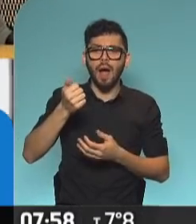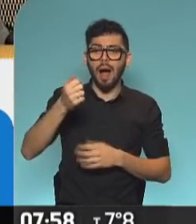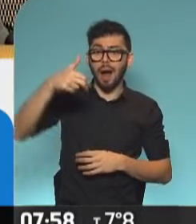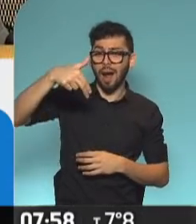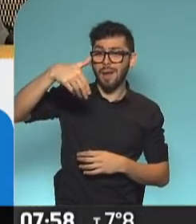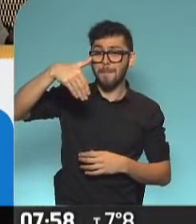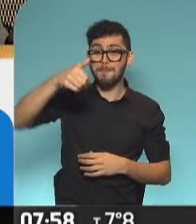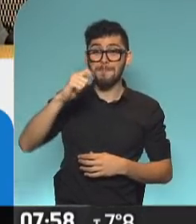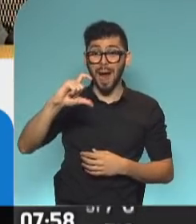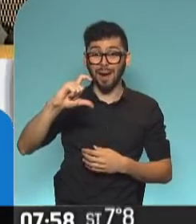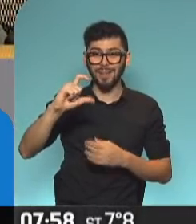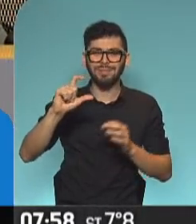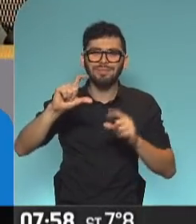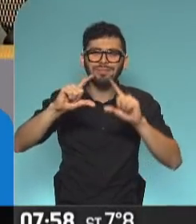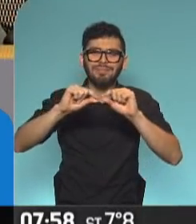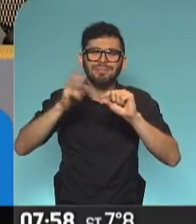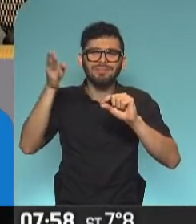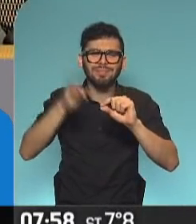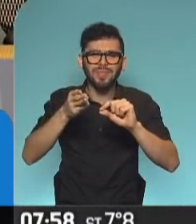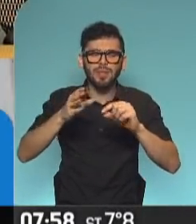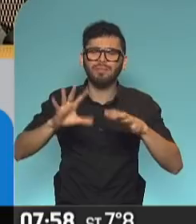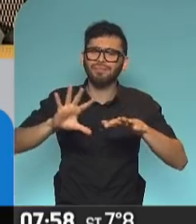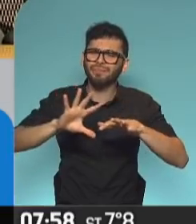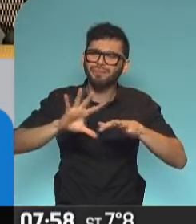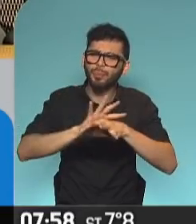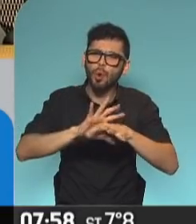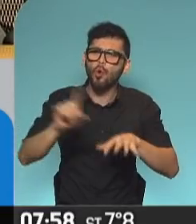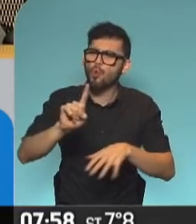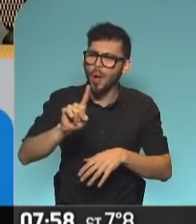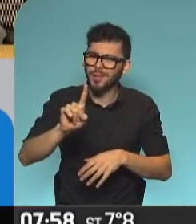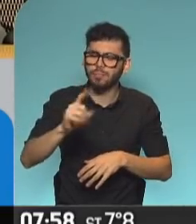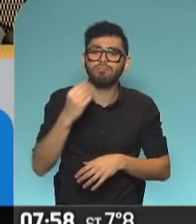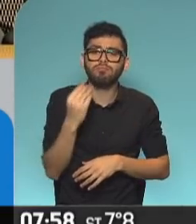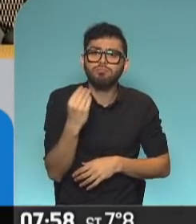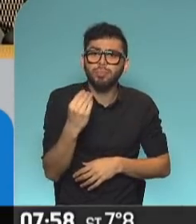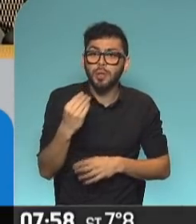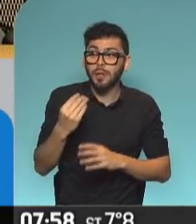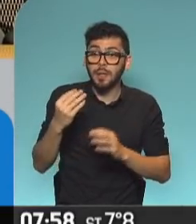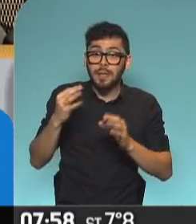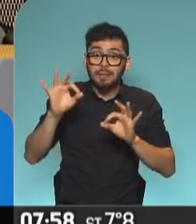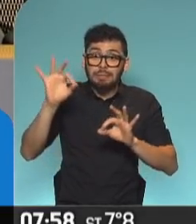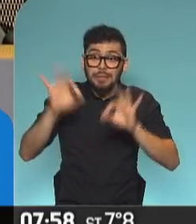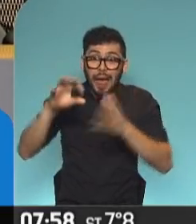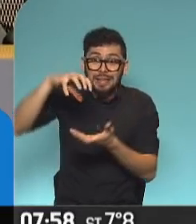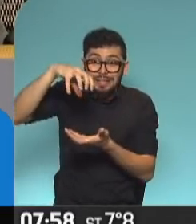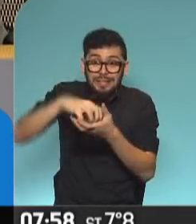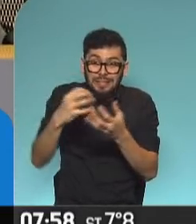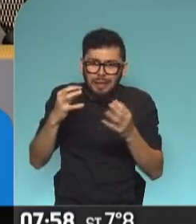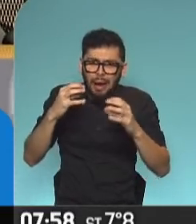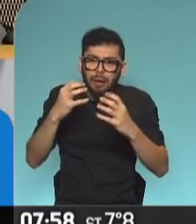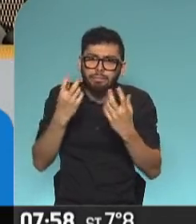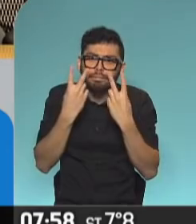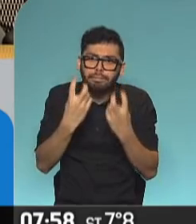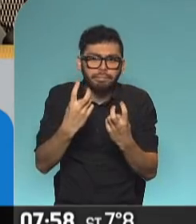día no son estadísticas firmes porque nunca se elaboró un área de estadísticas. Nosotros estamos en estos 4 meses de